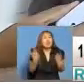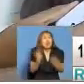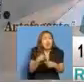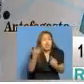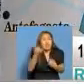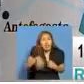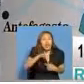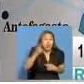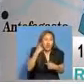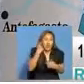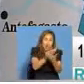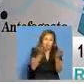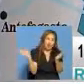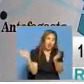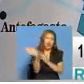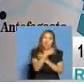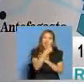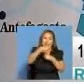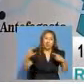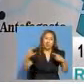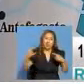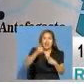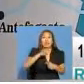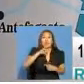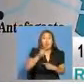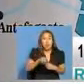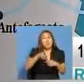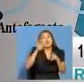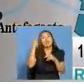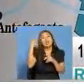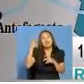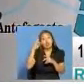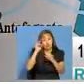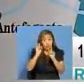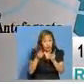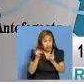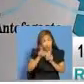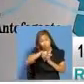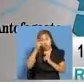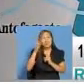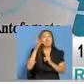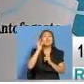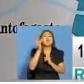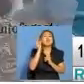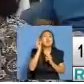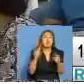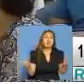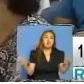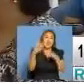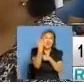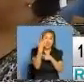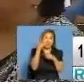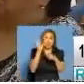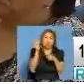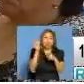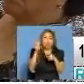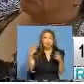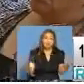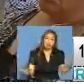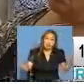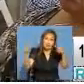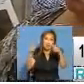hacerles conocer, ¿no?, todas las potencialidades que tiene Jujuy. Y con Bolivia tenemos un evento importante ahora en diciembre. El 5 de diciembre se hace el Comité